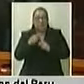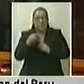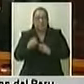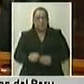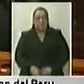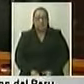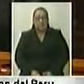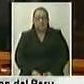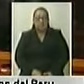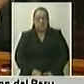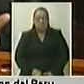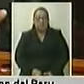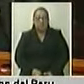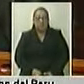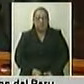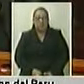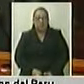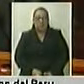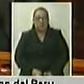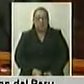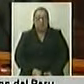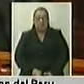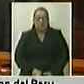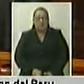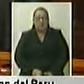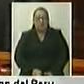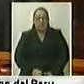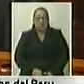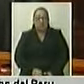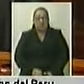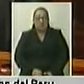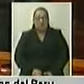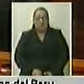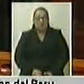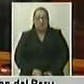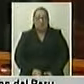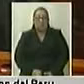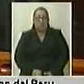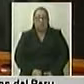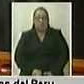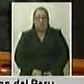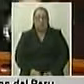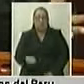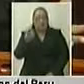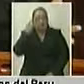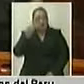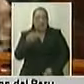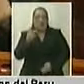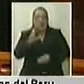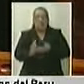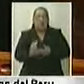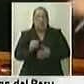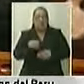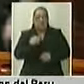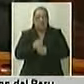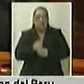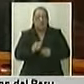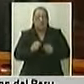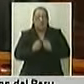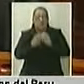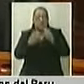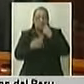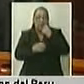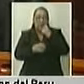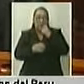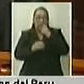técnico, asistencial, administrativo. O sea, ¿cómo podemos dividir, pensar en Lima que sí puede funcionar por la